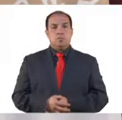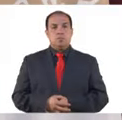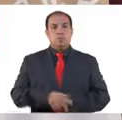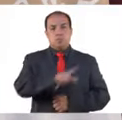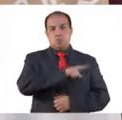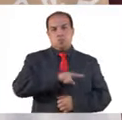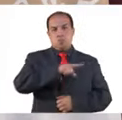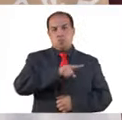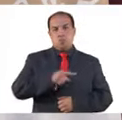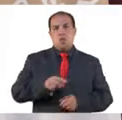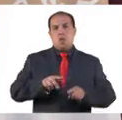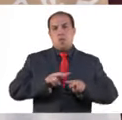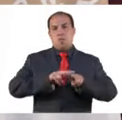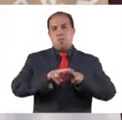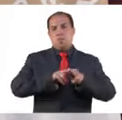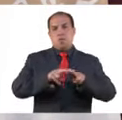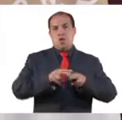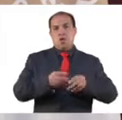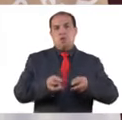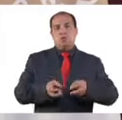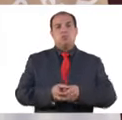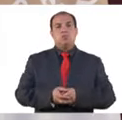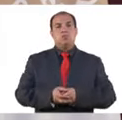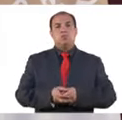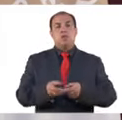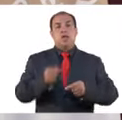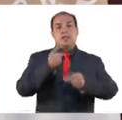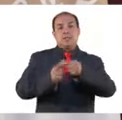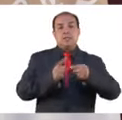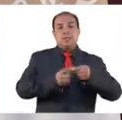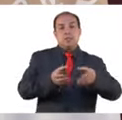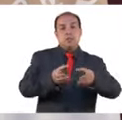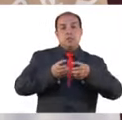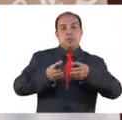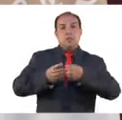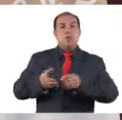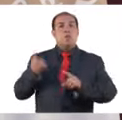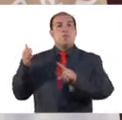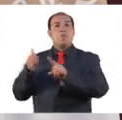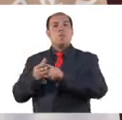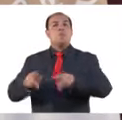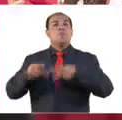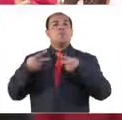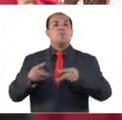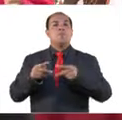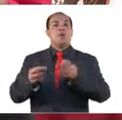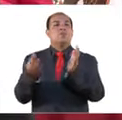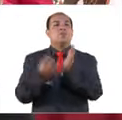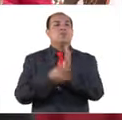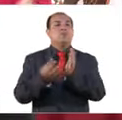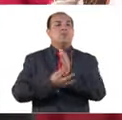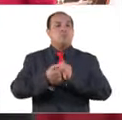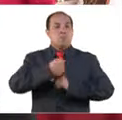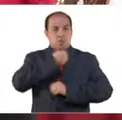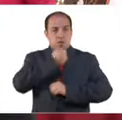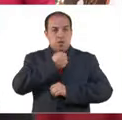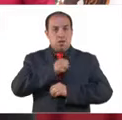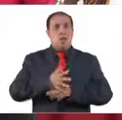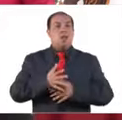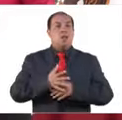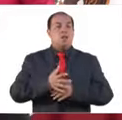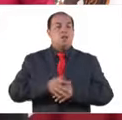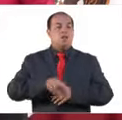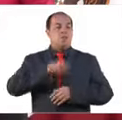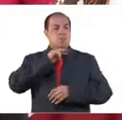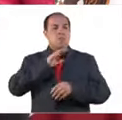las vías para venderlas como fierro viejo. Y la preocupación además era que se fuera a invadir la